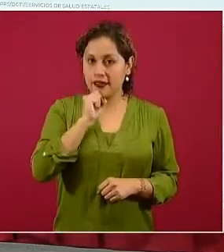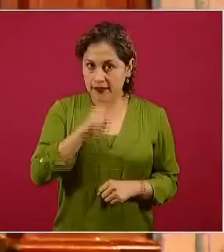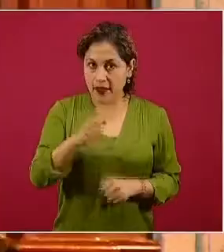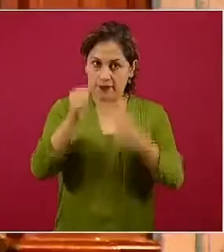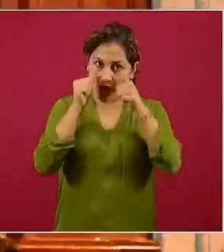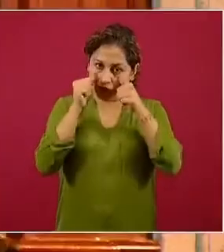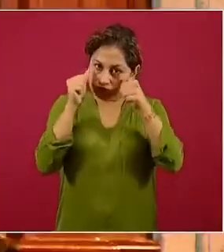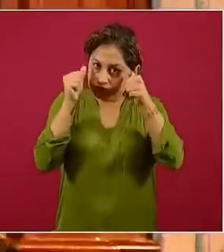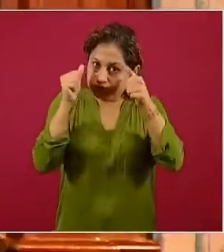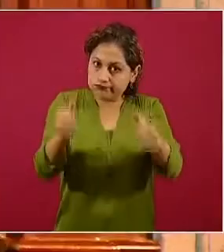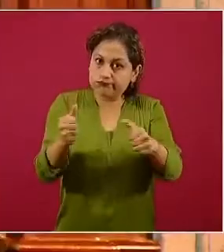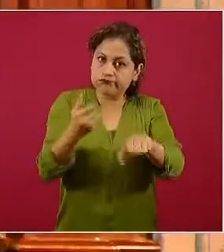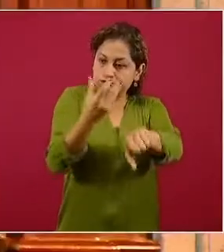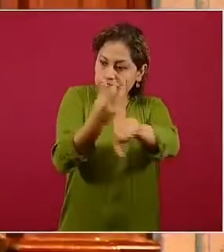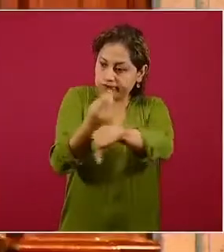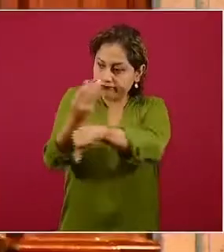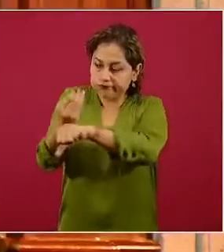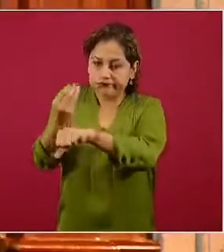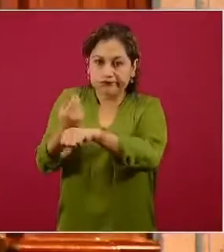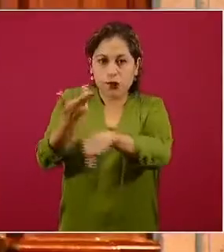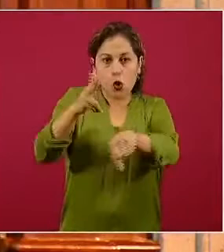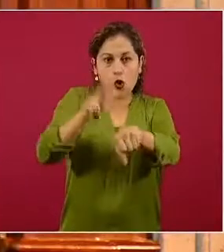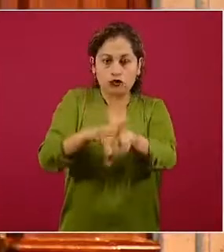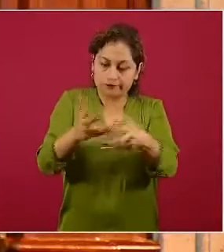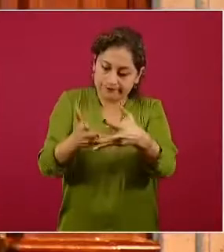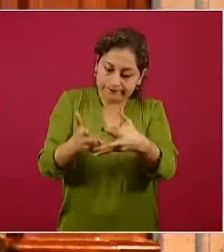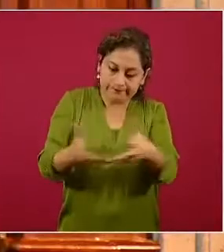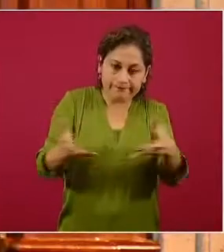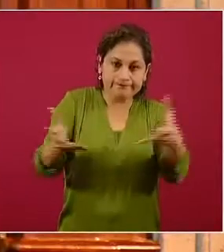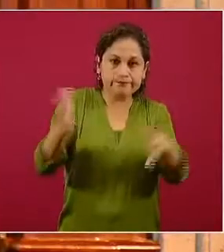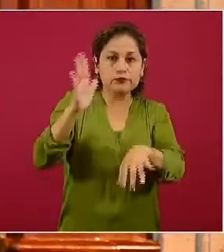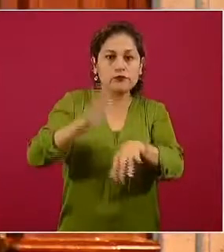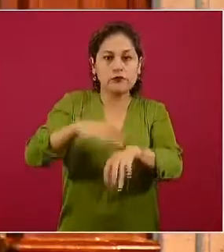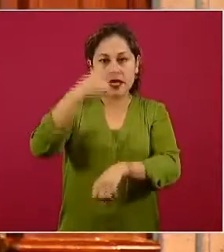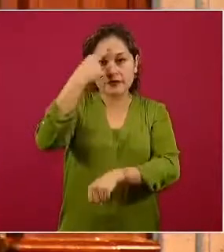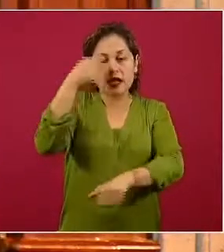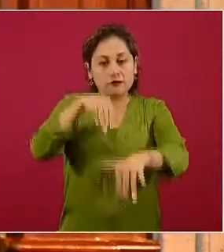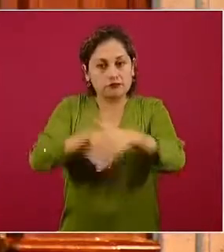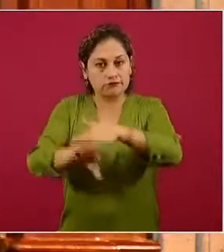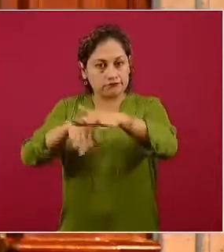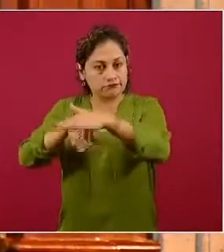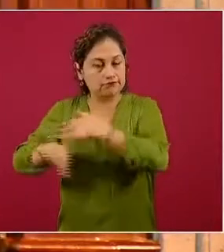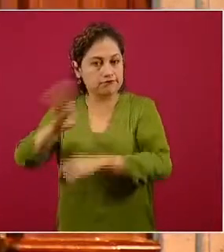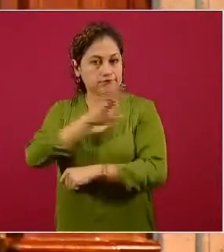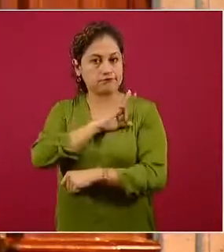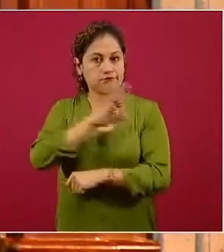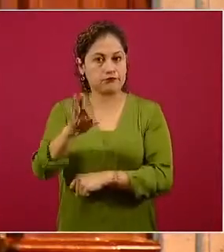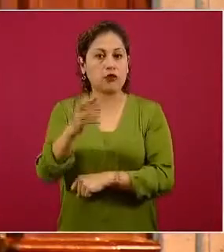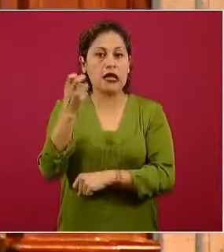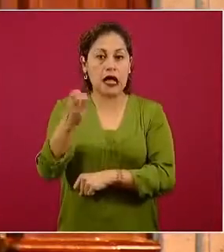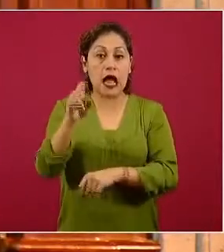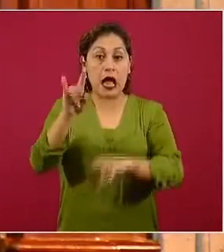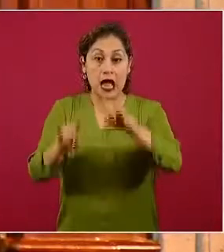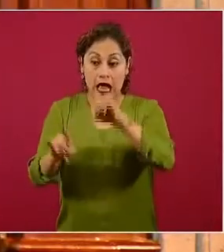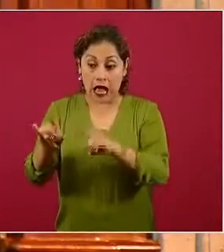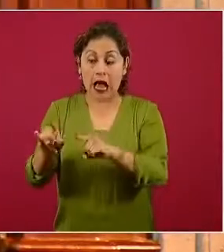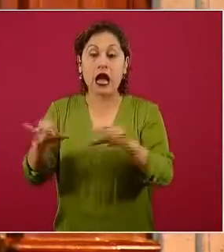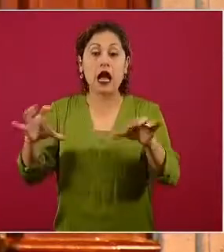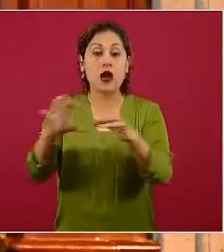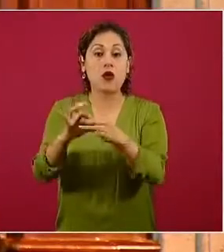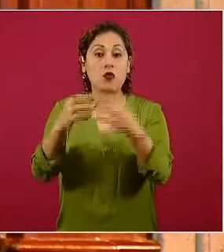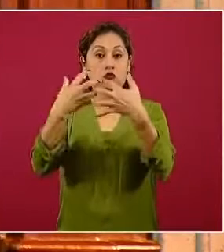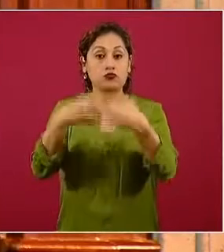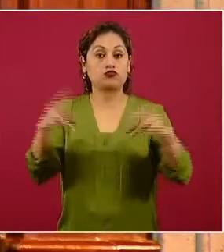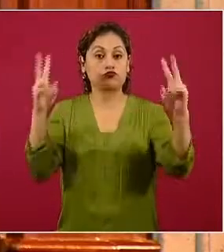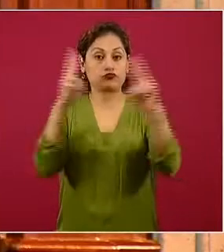todas las medidas para poder generar cada vez más camas, sobre todo de estas que son necesarias, como decíamos,